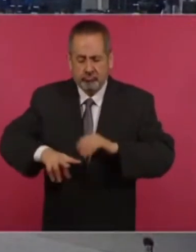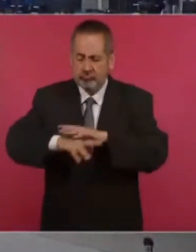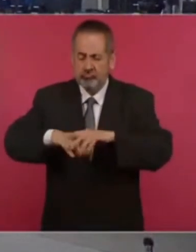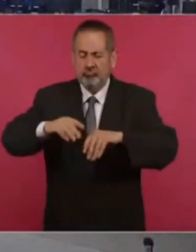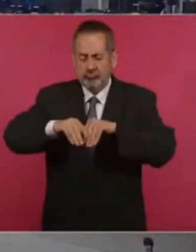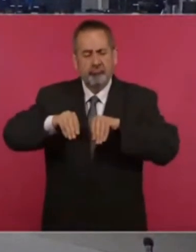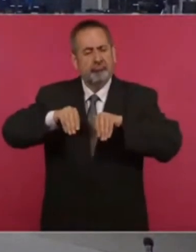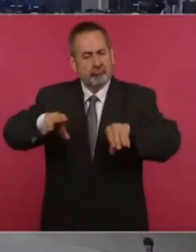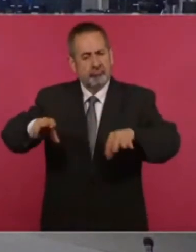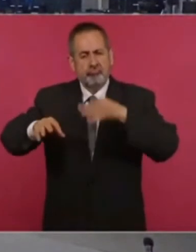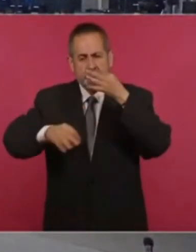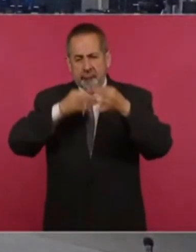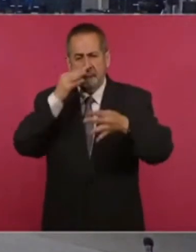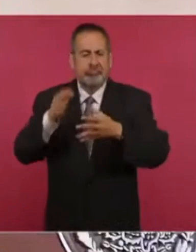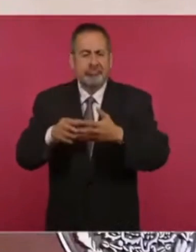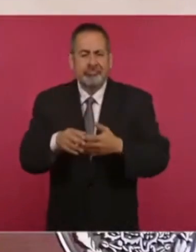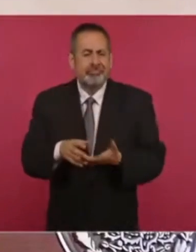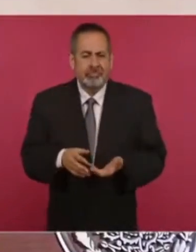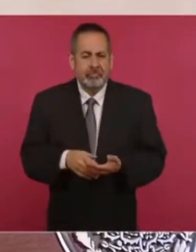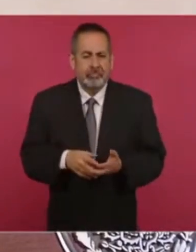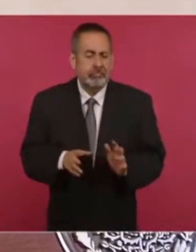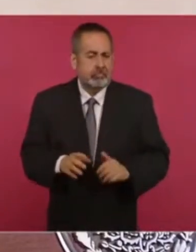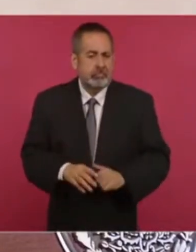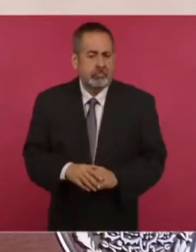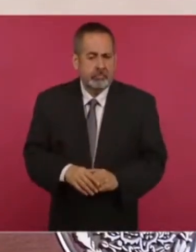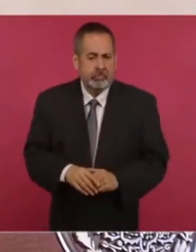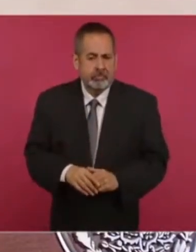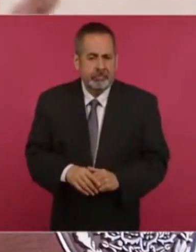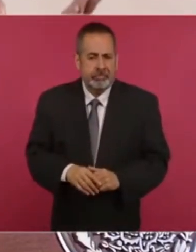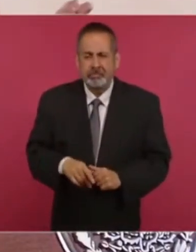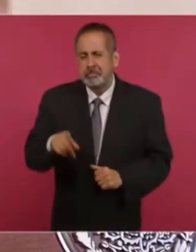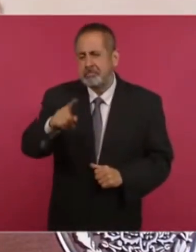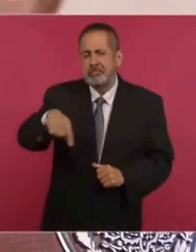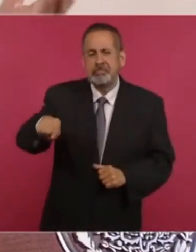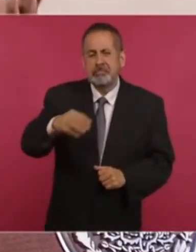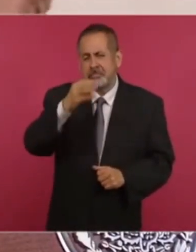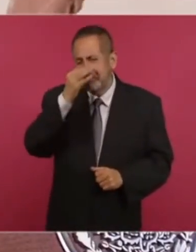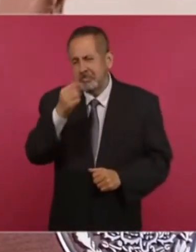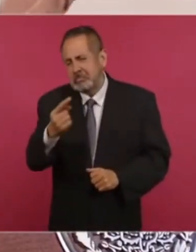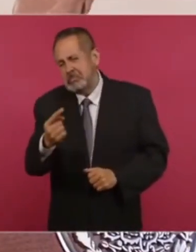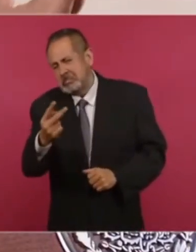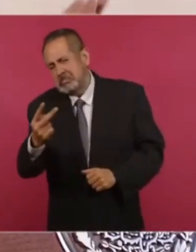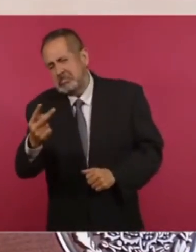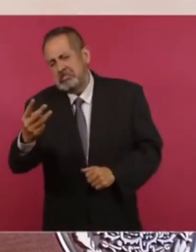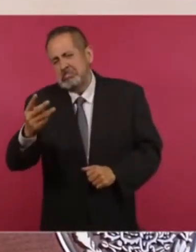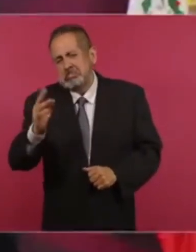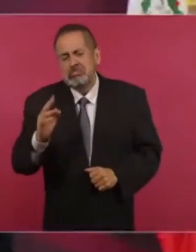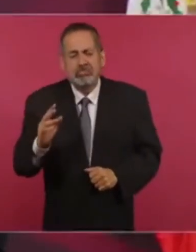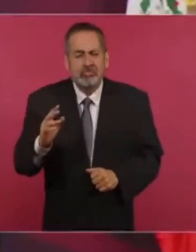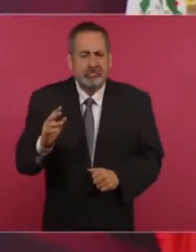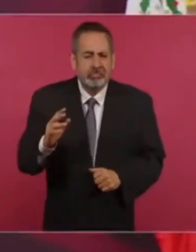de información que tienen cuando menos 1, 2, 3